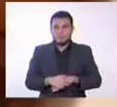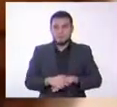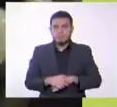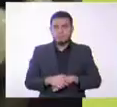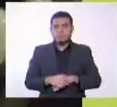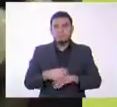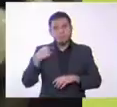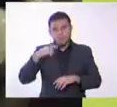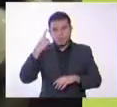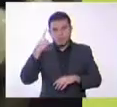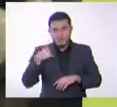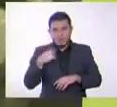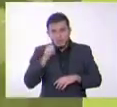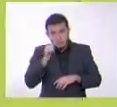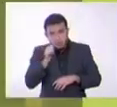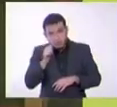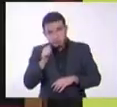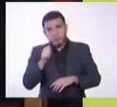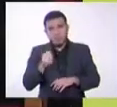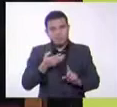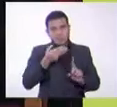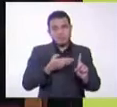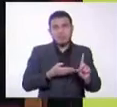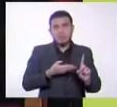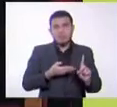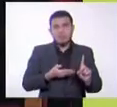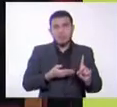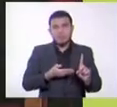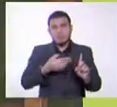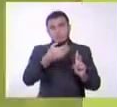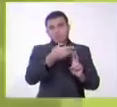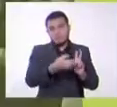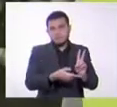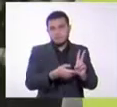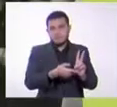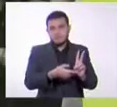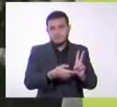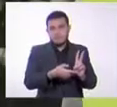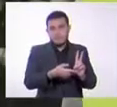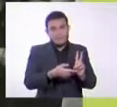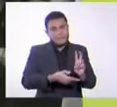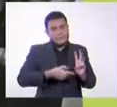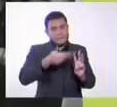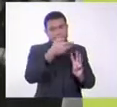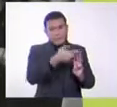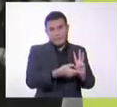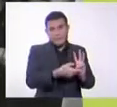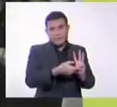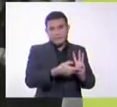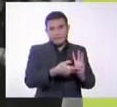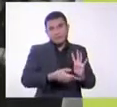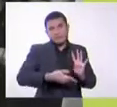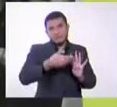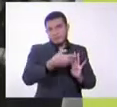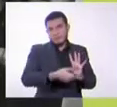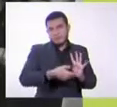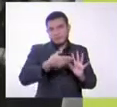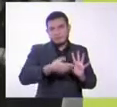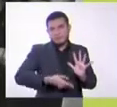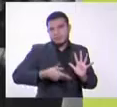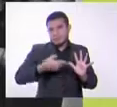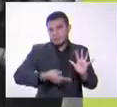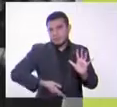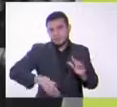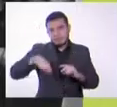Exploradores como James Cook, Alexander von Humboldt, Charles Darwin y otros más